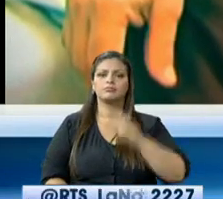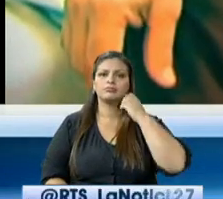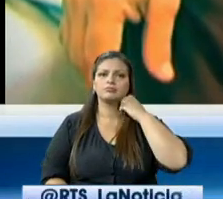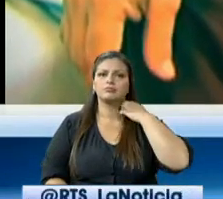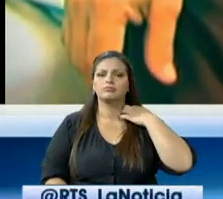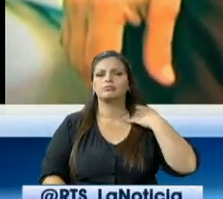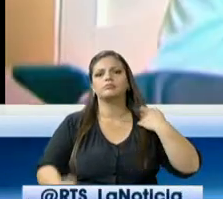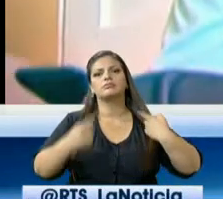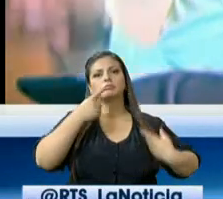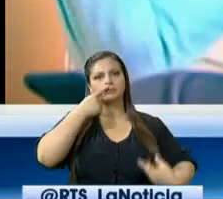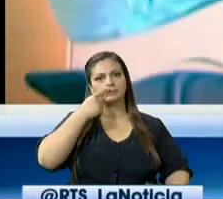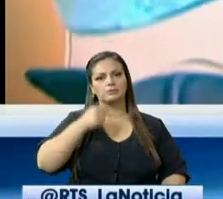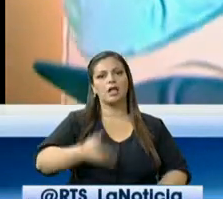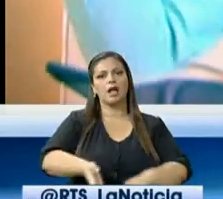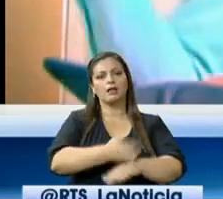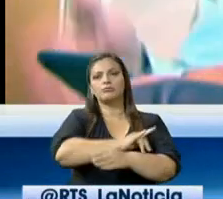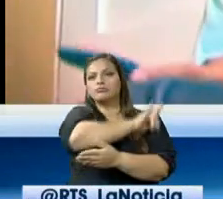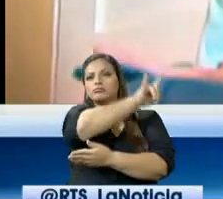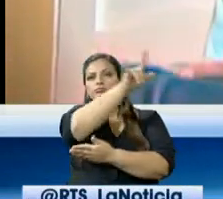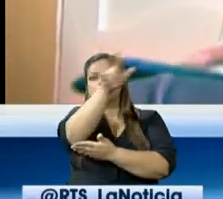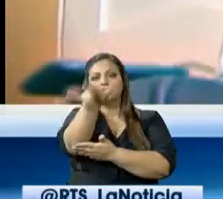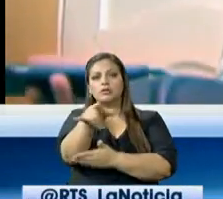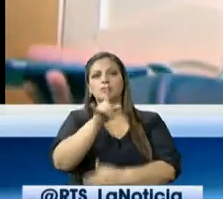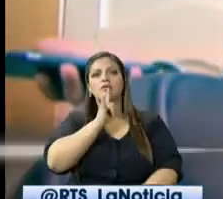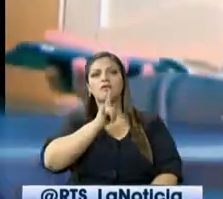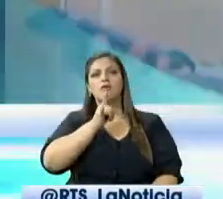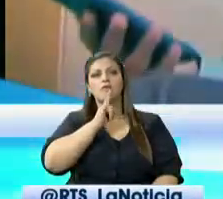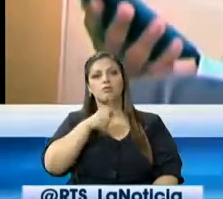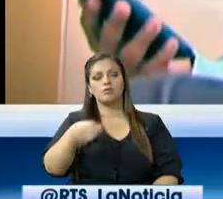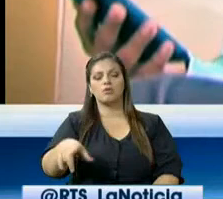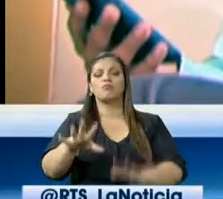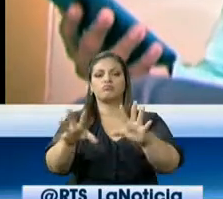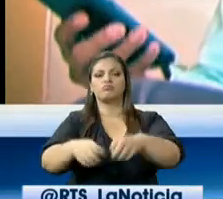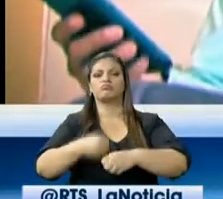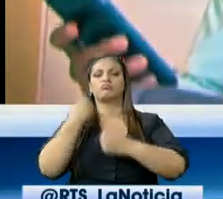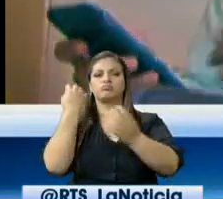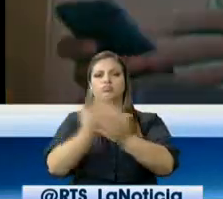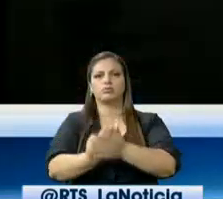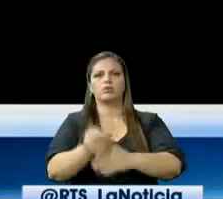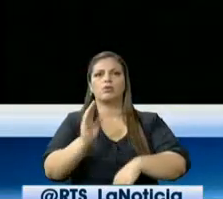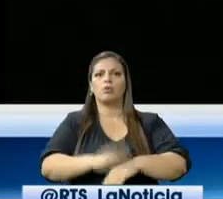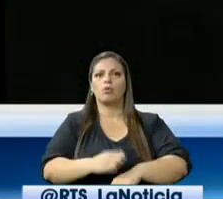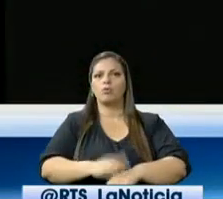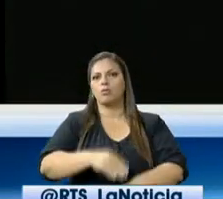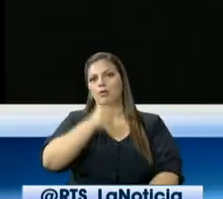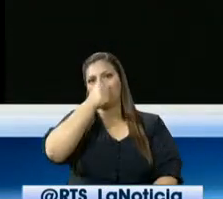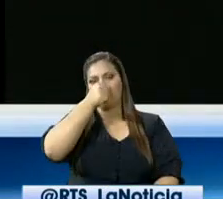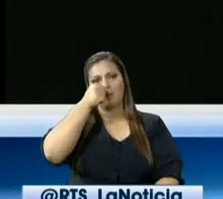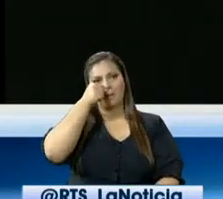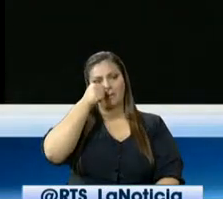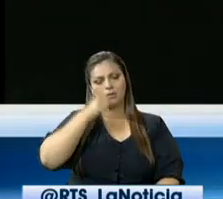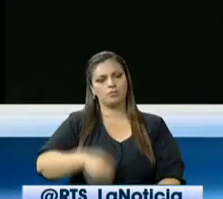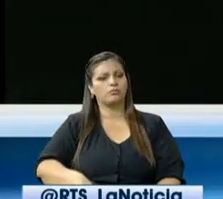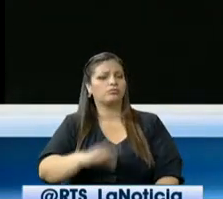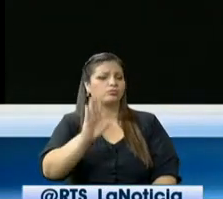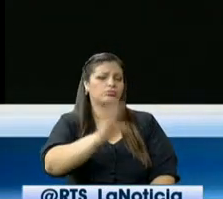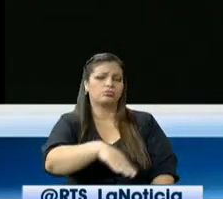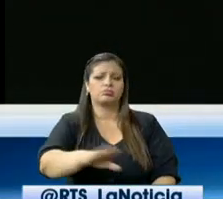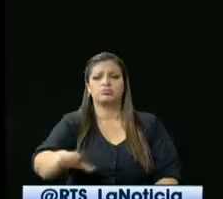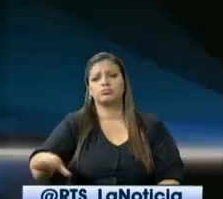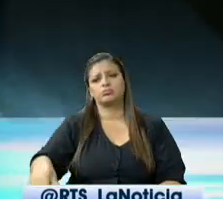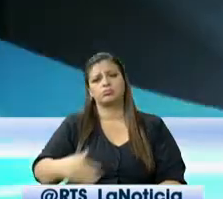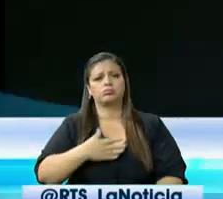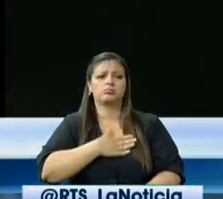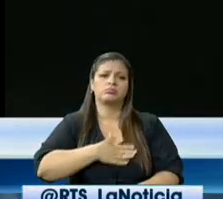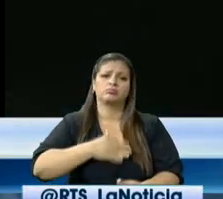heroína. Ha cruzado por 16 clínicas y perdió toda la atención de sus hijos. No consuman, no se comiencen